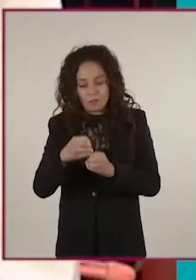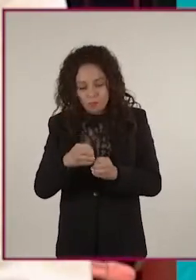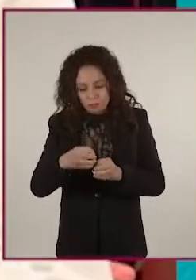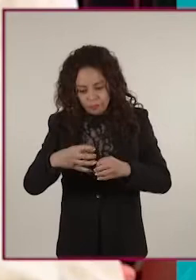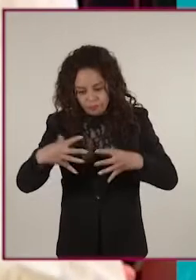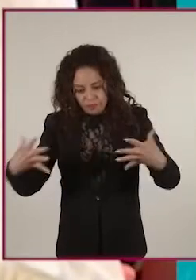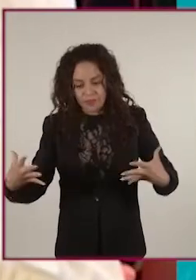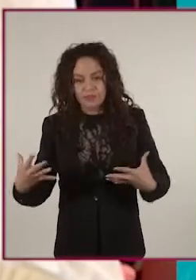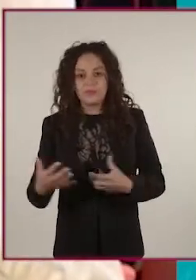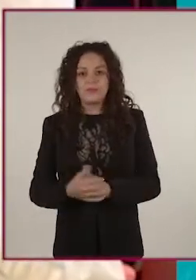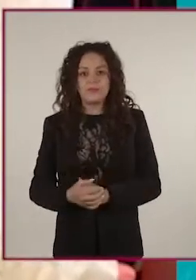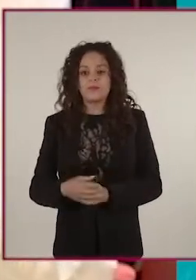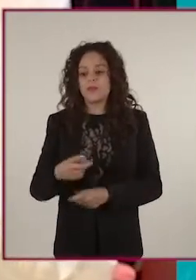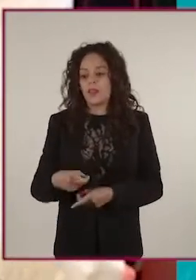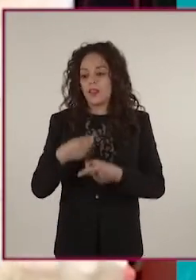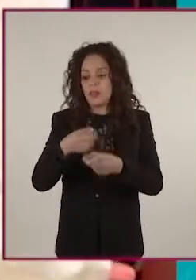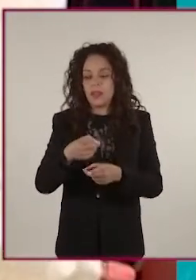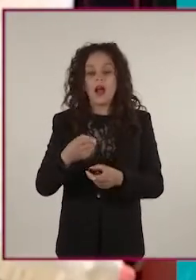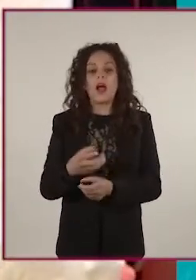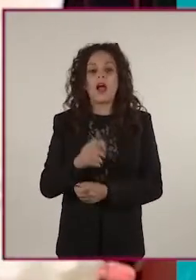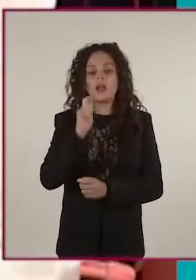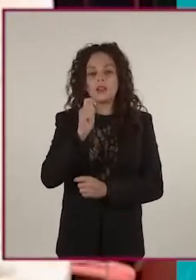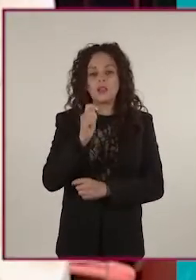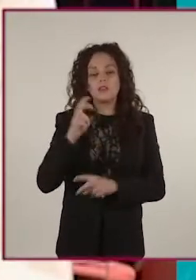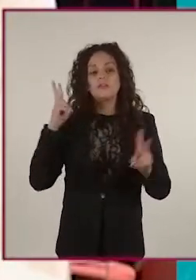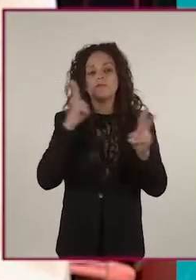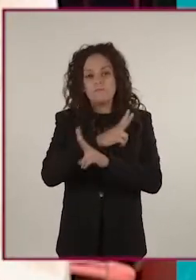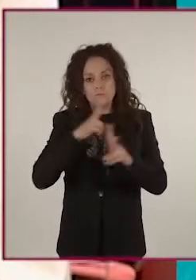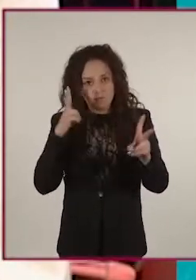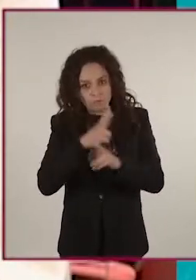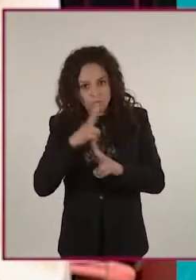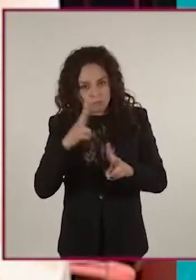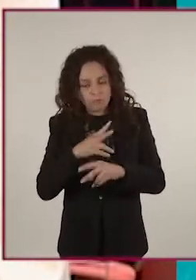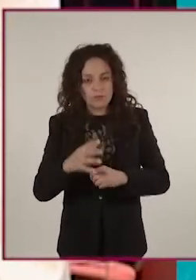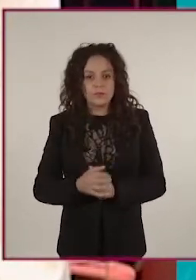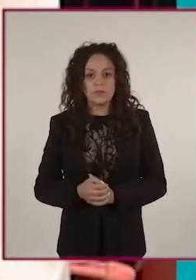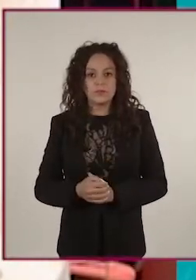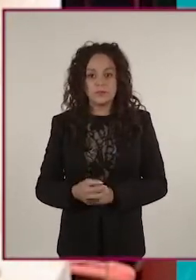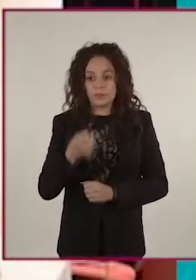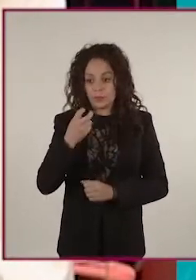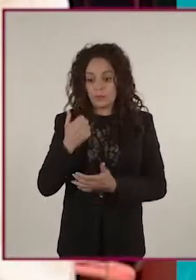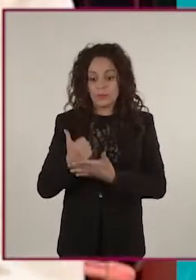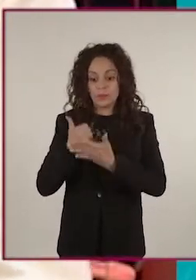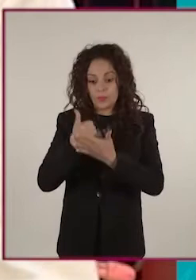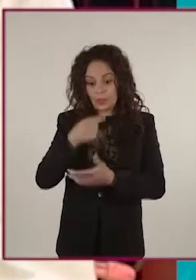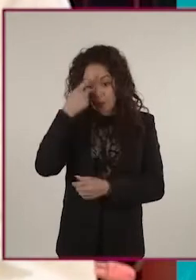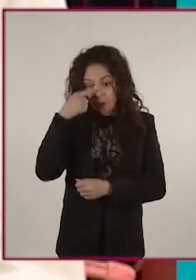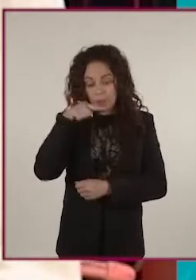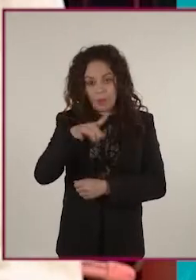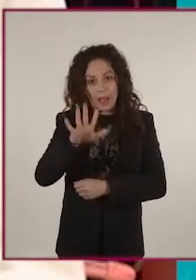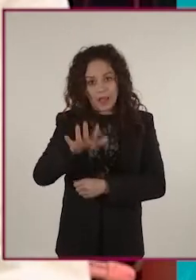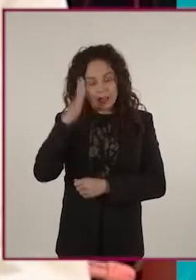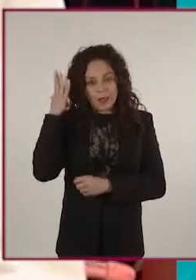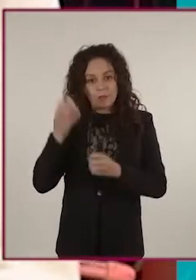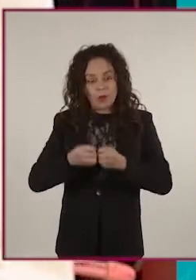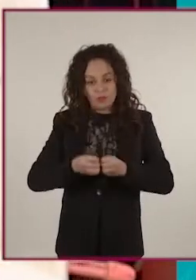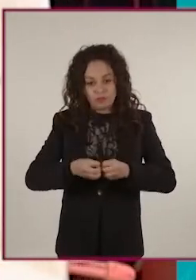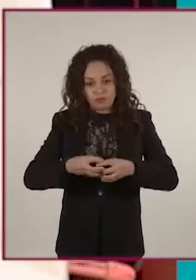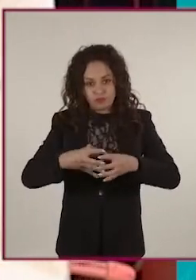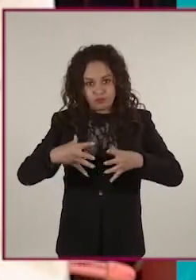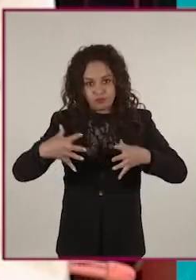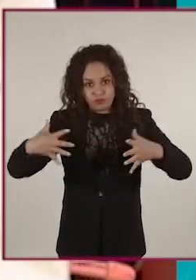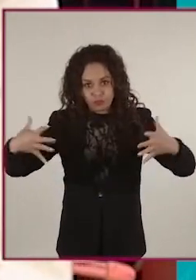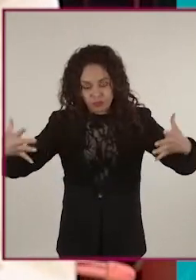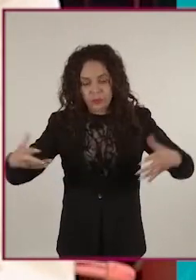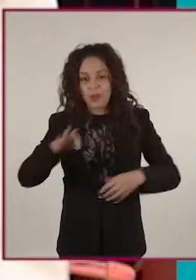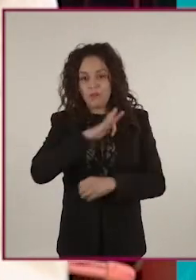se les da oxígeno para que puedan respirar como burbujitas. Y así es como les ayudamos a que crezcan rápido y produzcan rápido